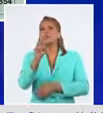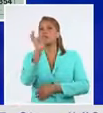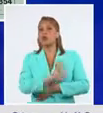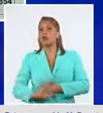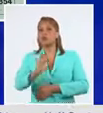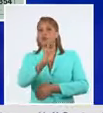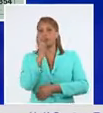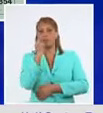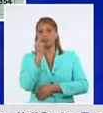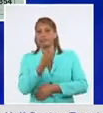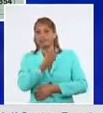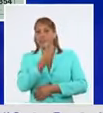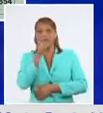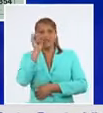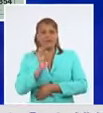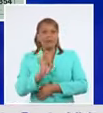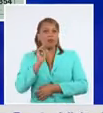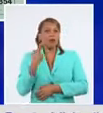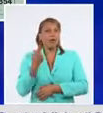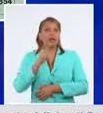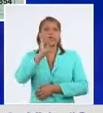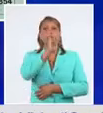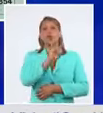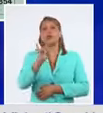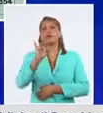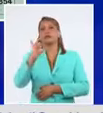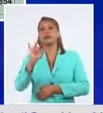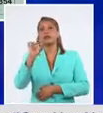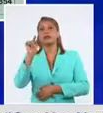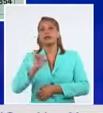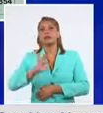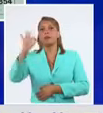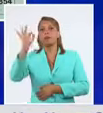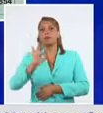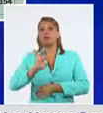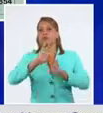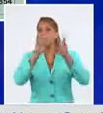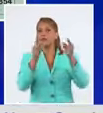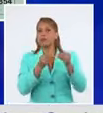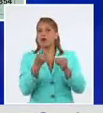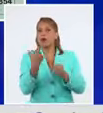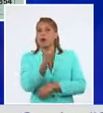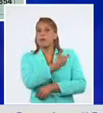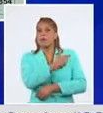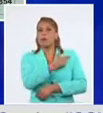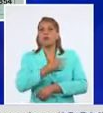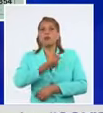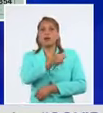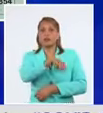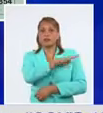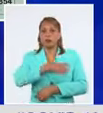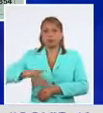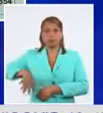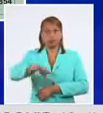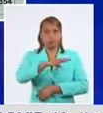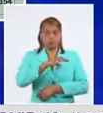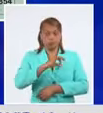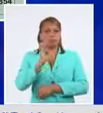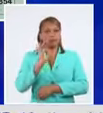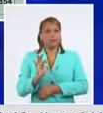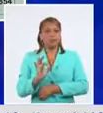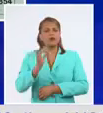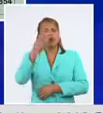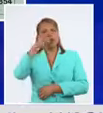puede apreciar que el 97% de la población vacunable de nuestro país ya